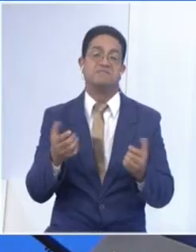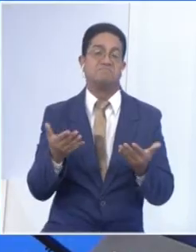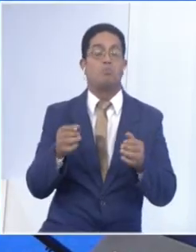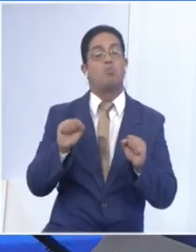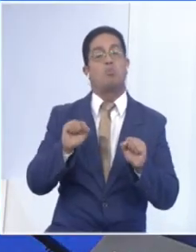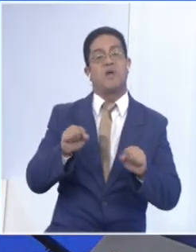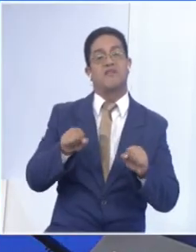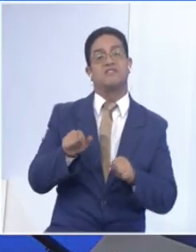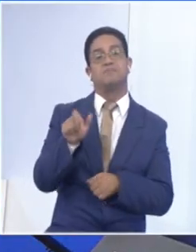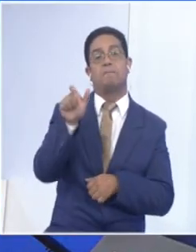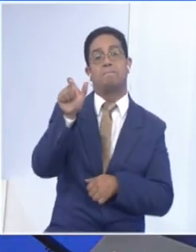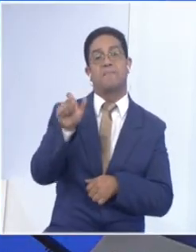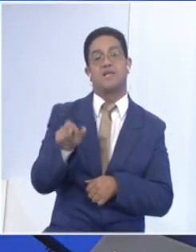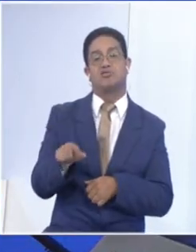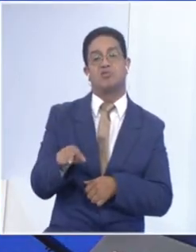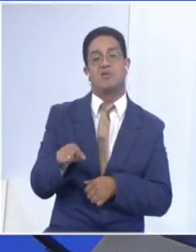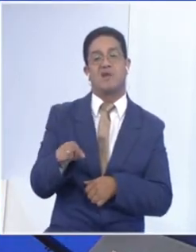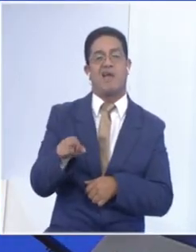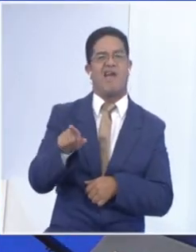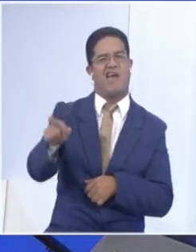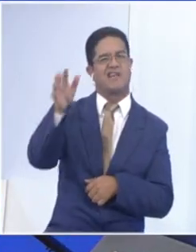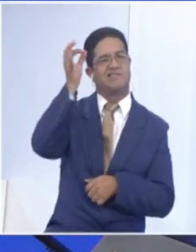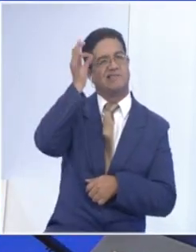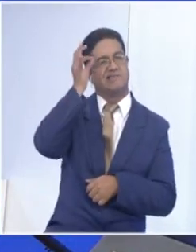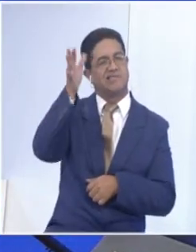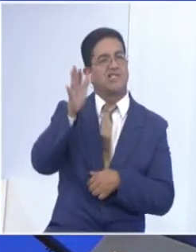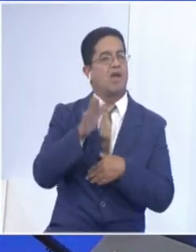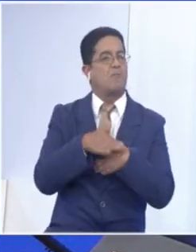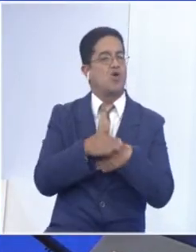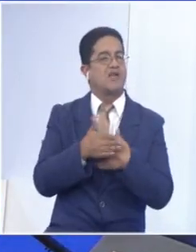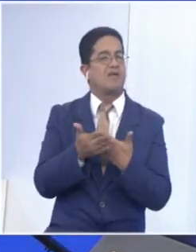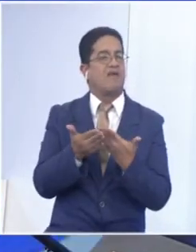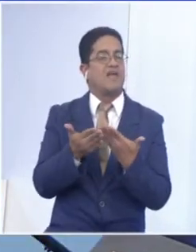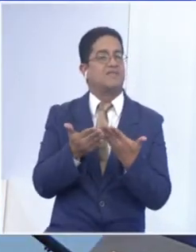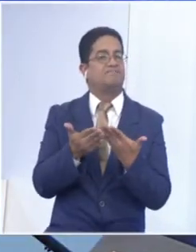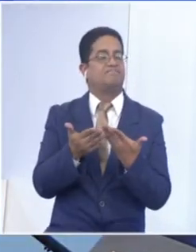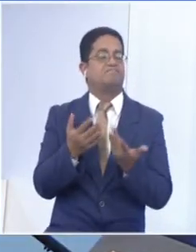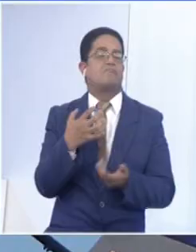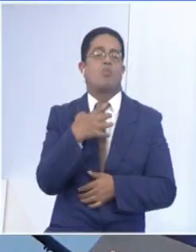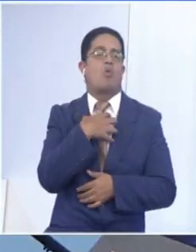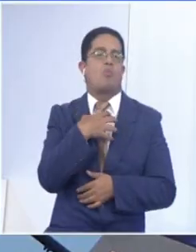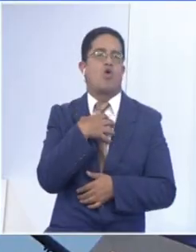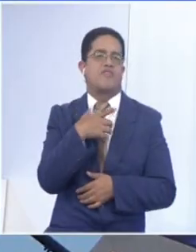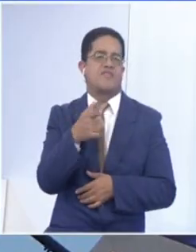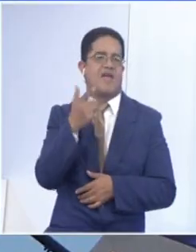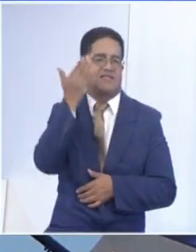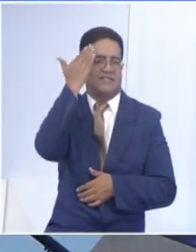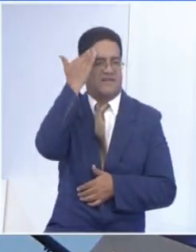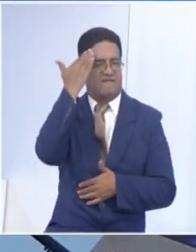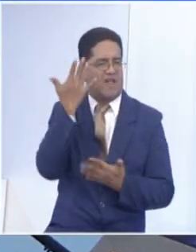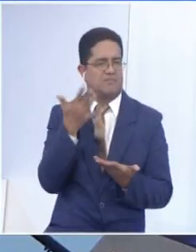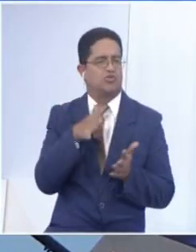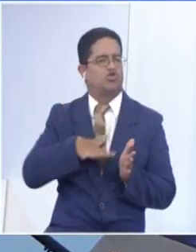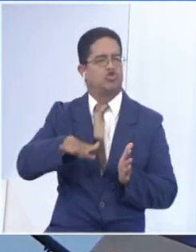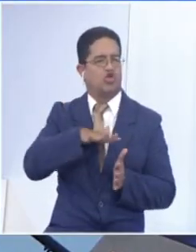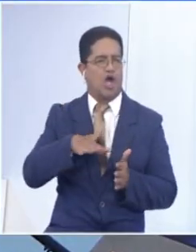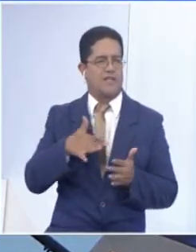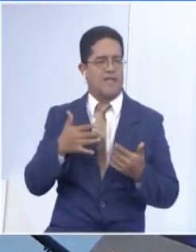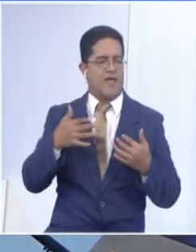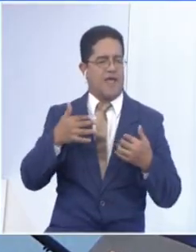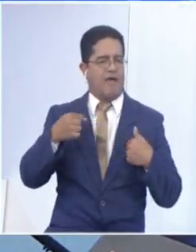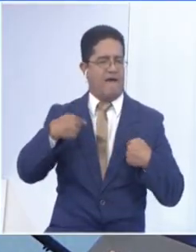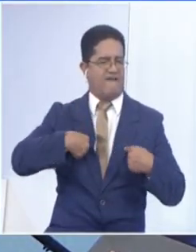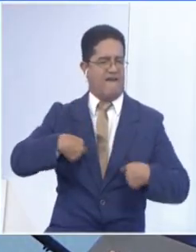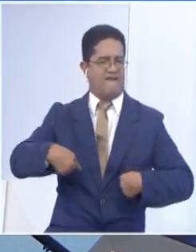de una persona hipocondríaca, porque tenía múltiples síntomas que no se podían reconocer. Y